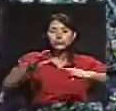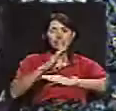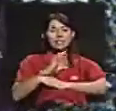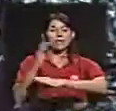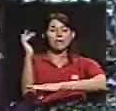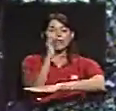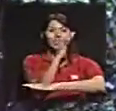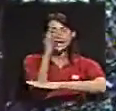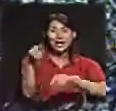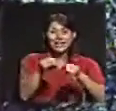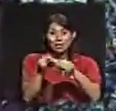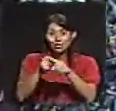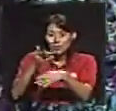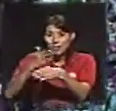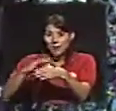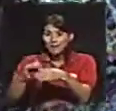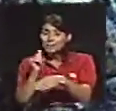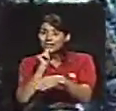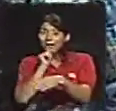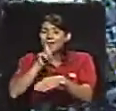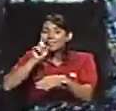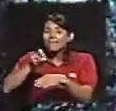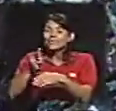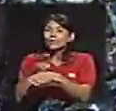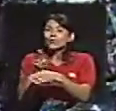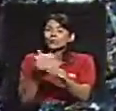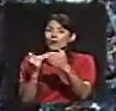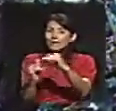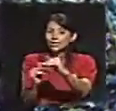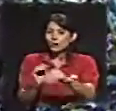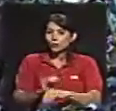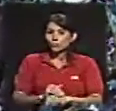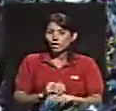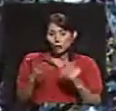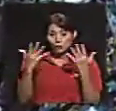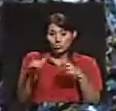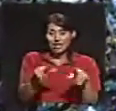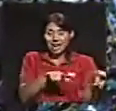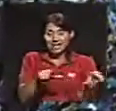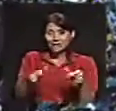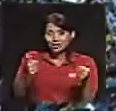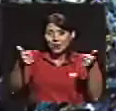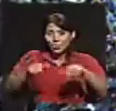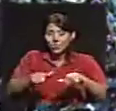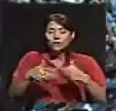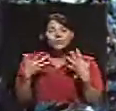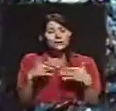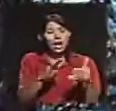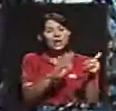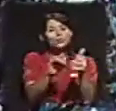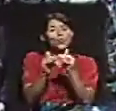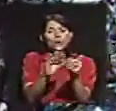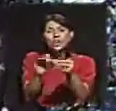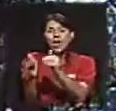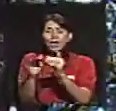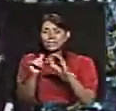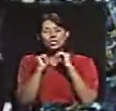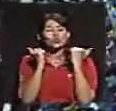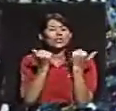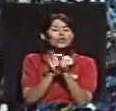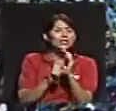la parte privada quede con un uso restringido. Una vez que ese acuerdo está, las comunidades ya están organizadas, asociaciones de